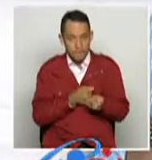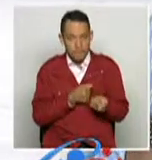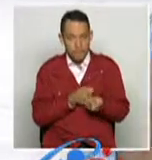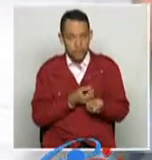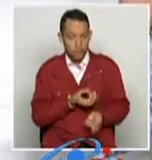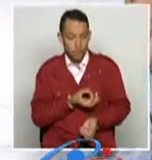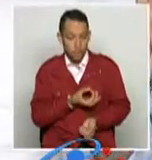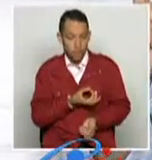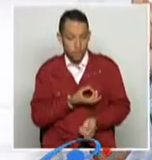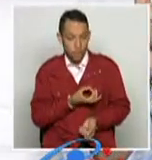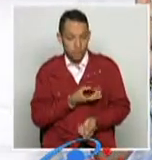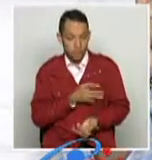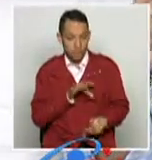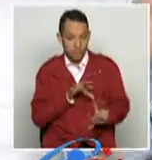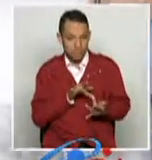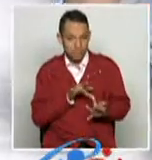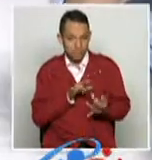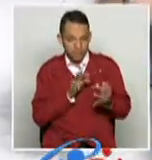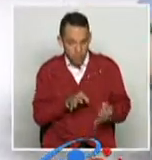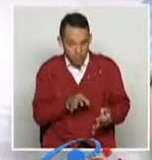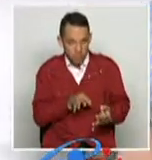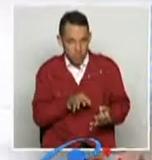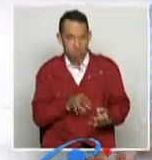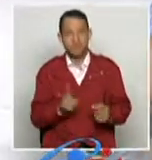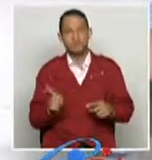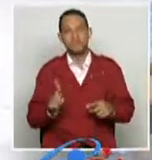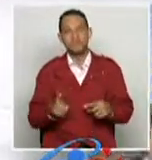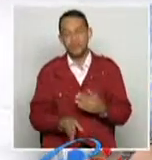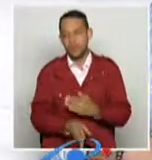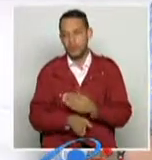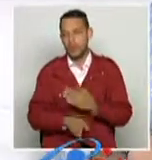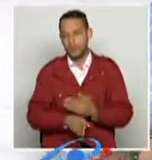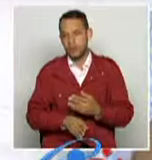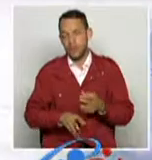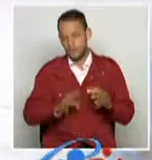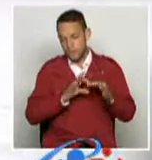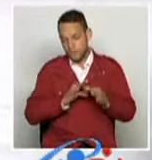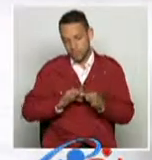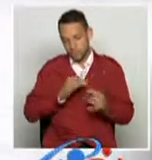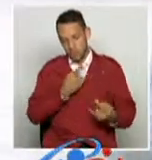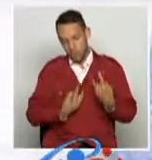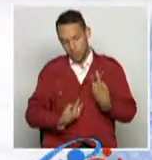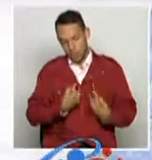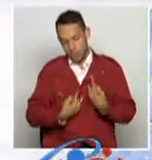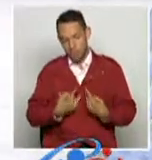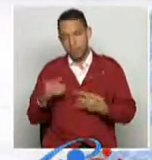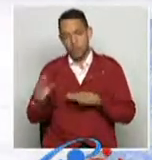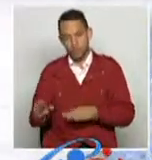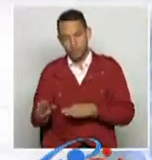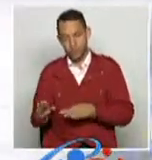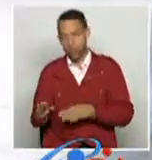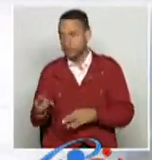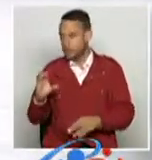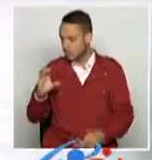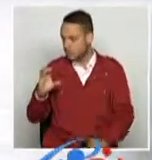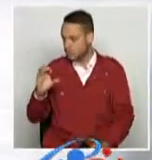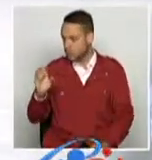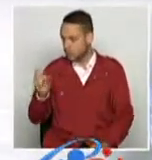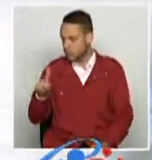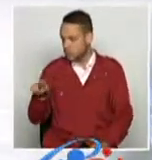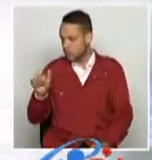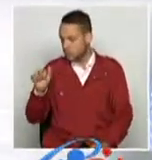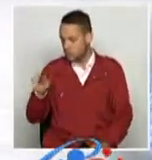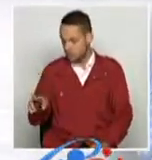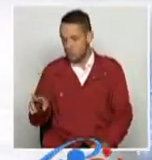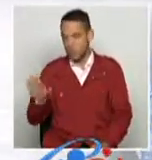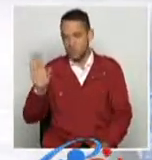del dolor, al origen del dolor, ¿cierto? A través de la energía que circula por los meridianos. Pero en el caso de César, que es una aplicación